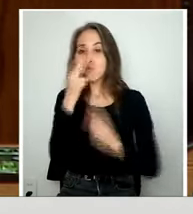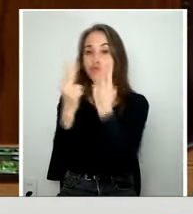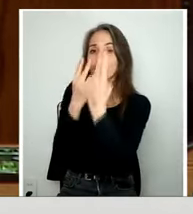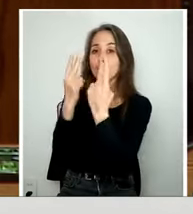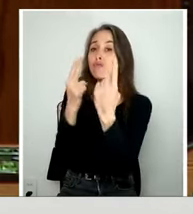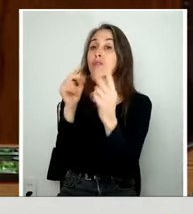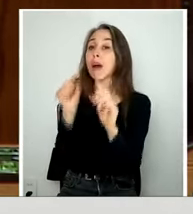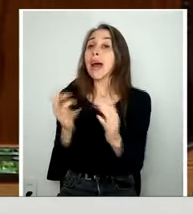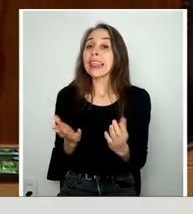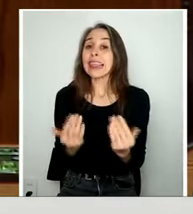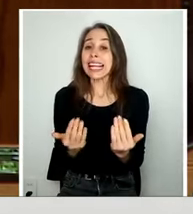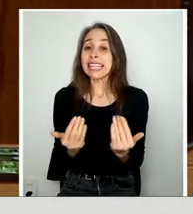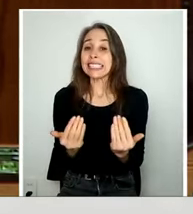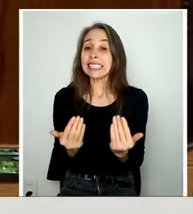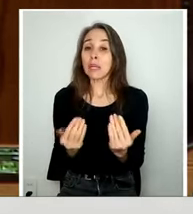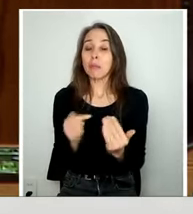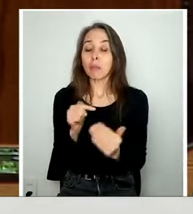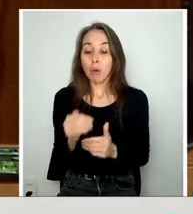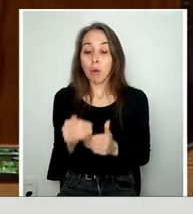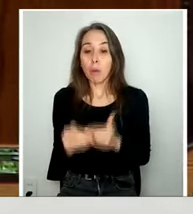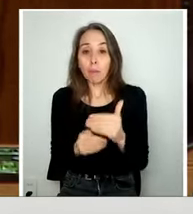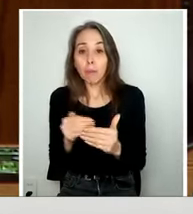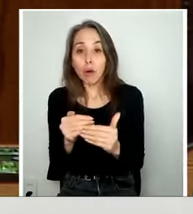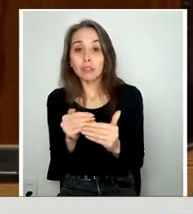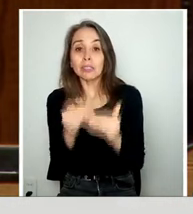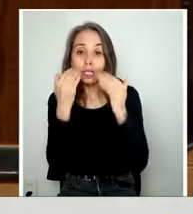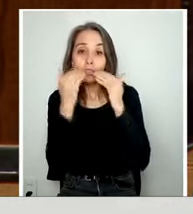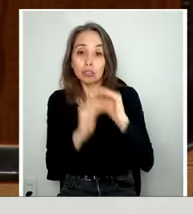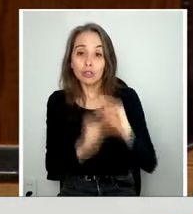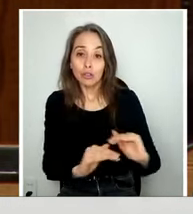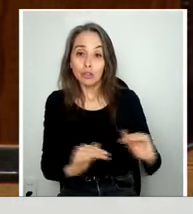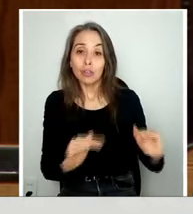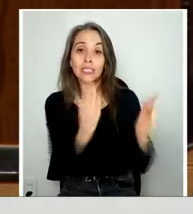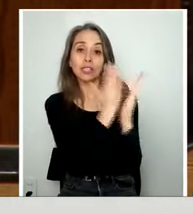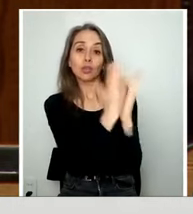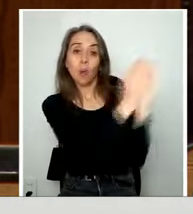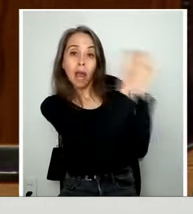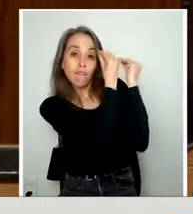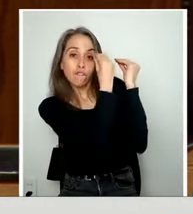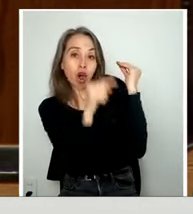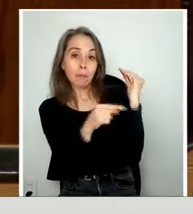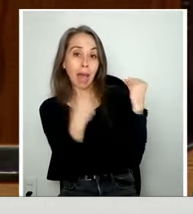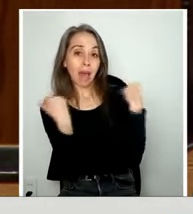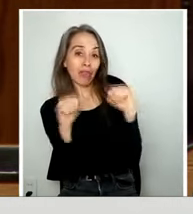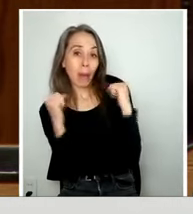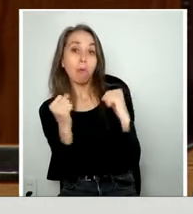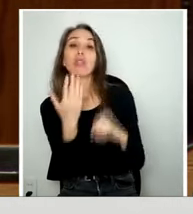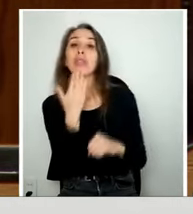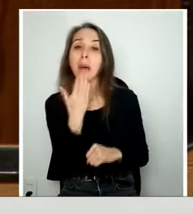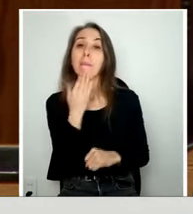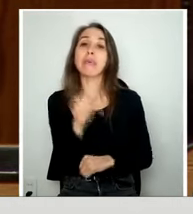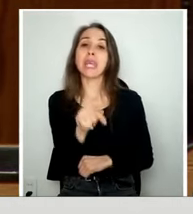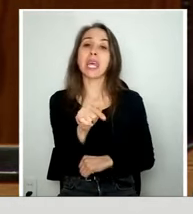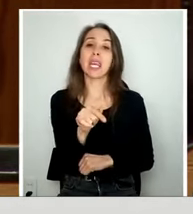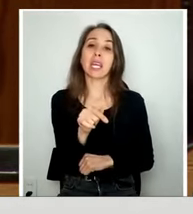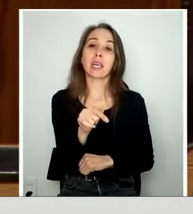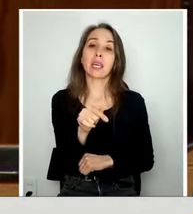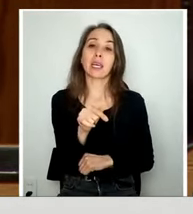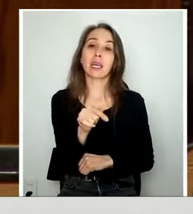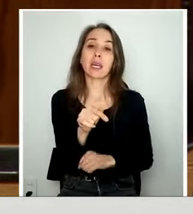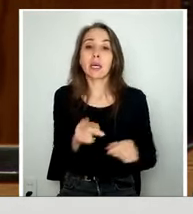que este proceso de formación que se vive desde el ámbito escolar también tenga en el deporte un espacio